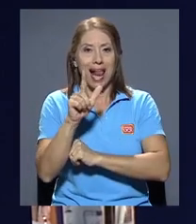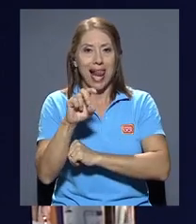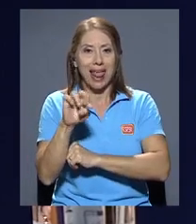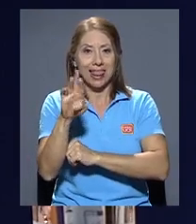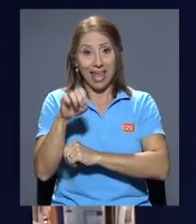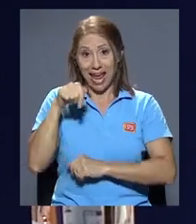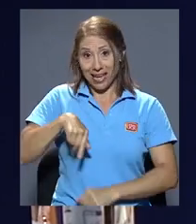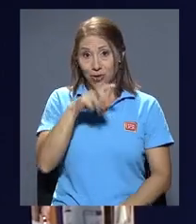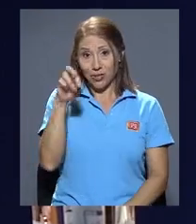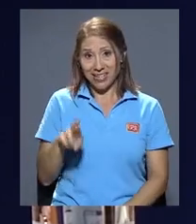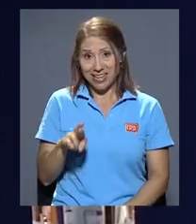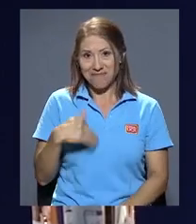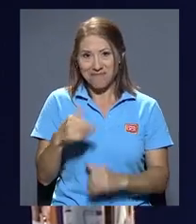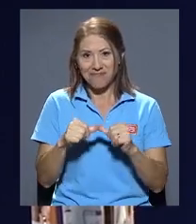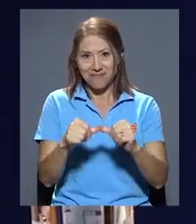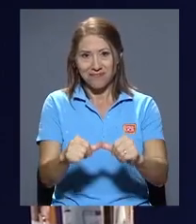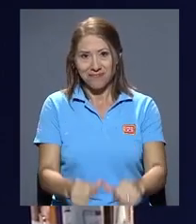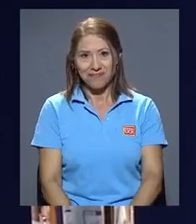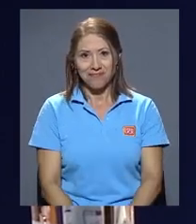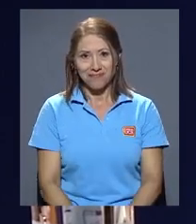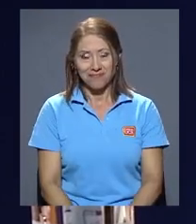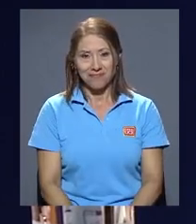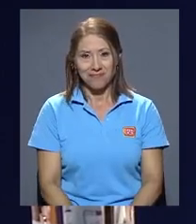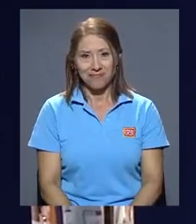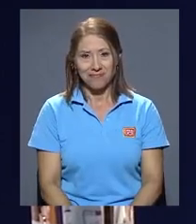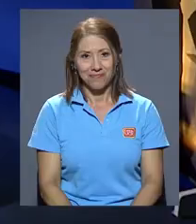aquí en Costa Rica. Ya regresamos.